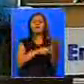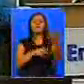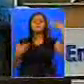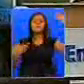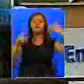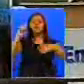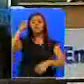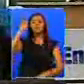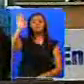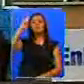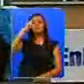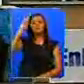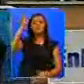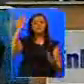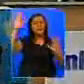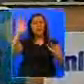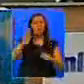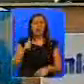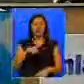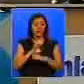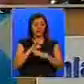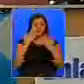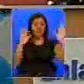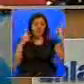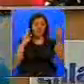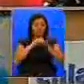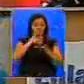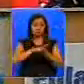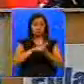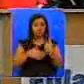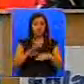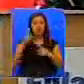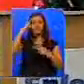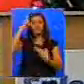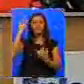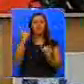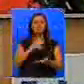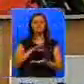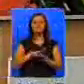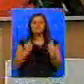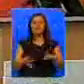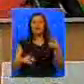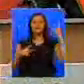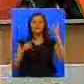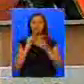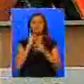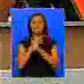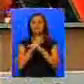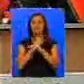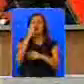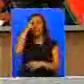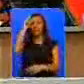de gobierno del gobierno hermano de la República Oriental de Uruguay, en el programa que se conoce como Uruguay Sin